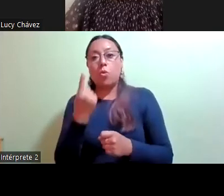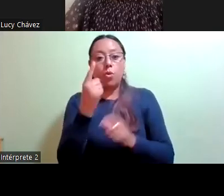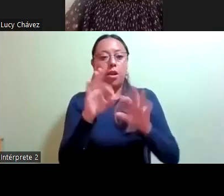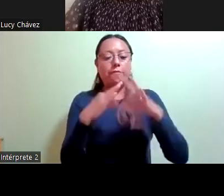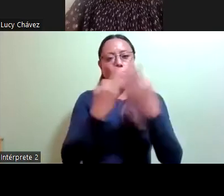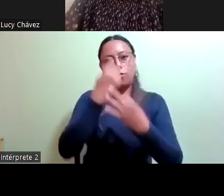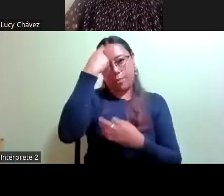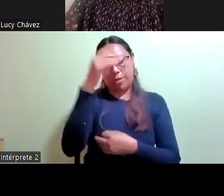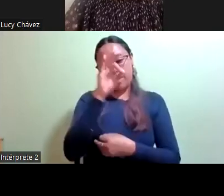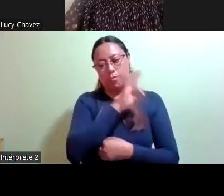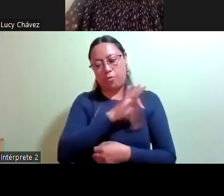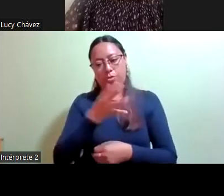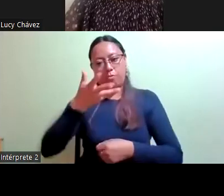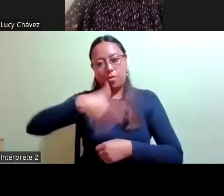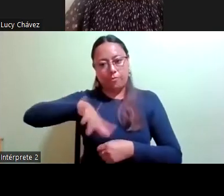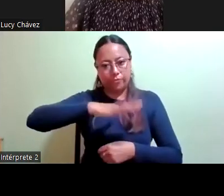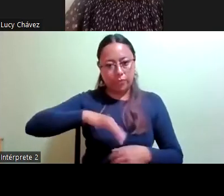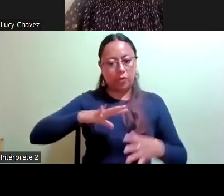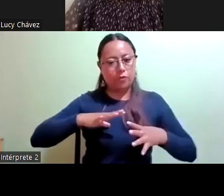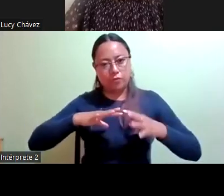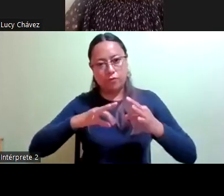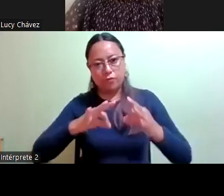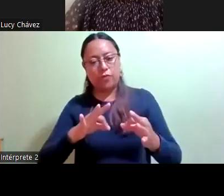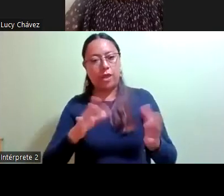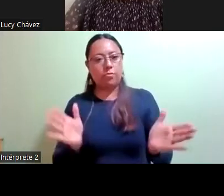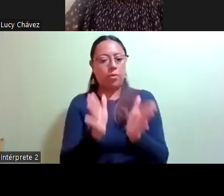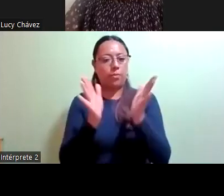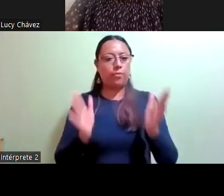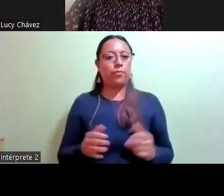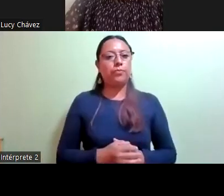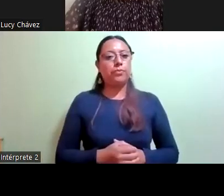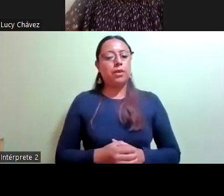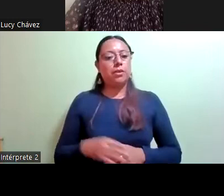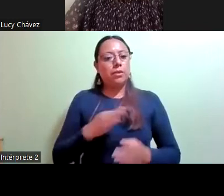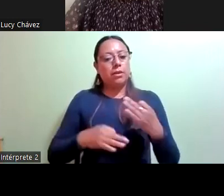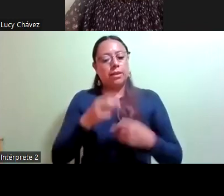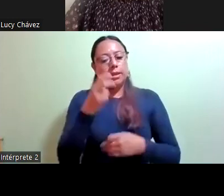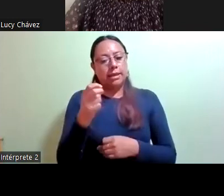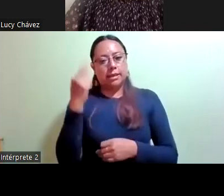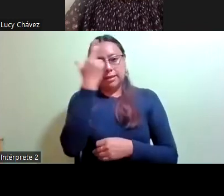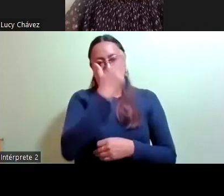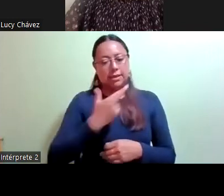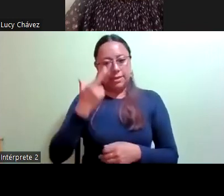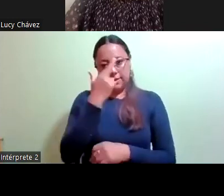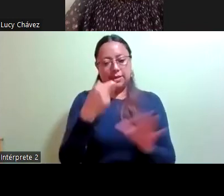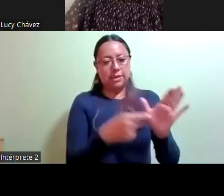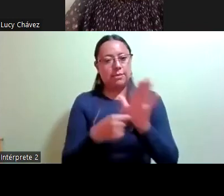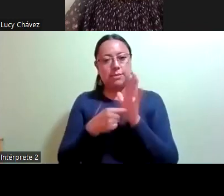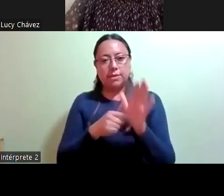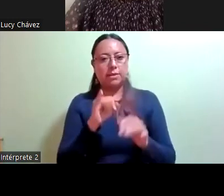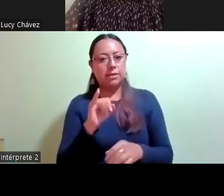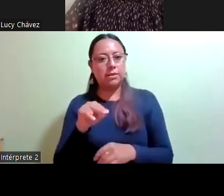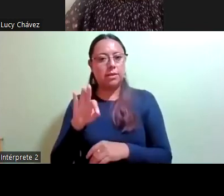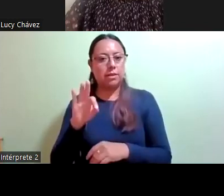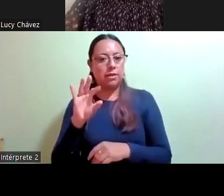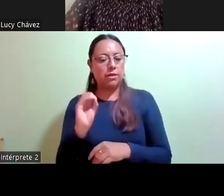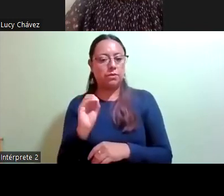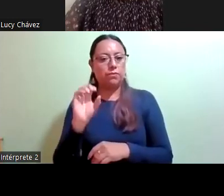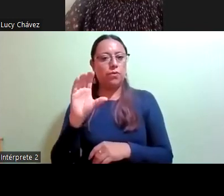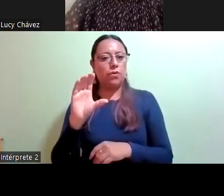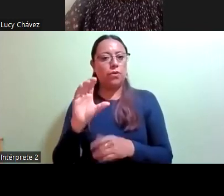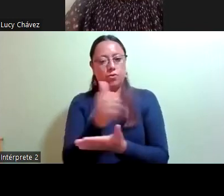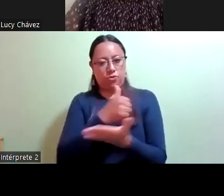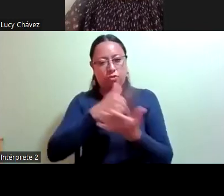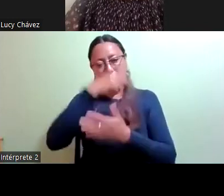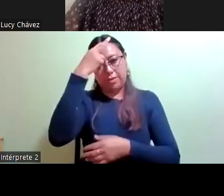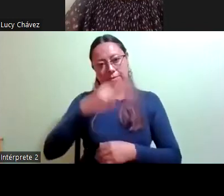menos fundar y motivar de manera debida, que son los dos recursos de revisión que presenta el Info Ciudad de México, encontrar alguna